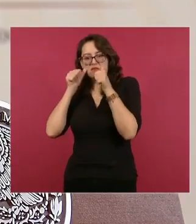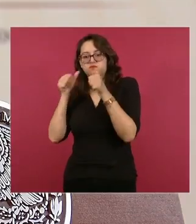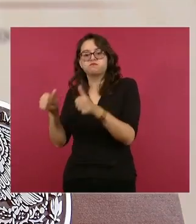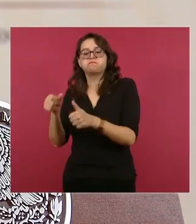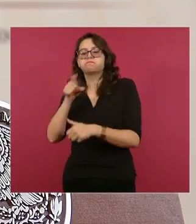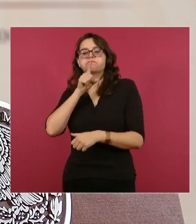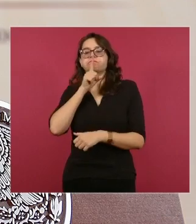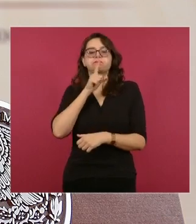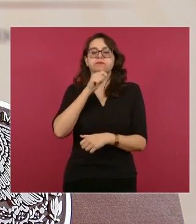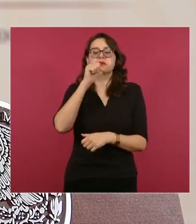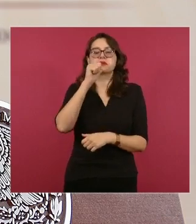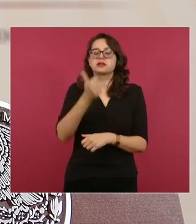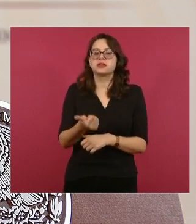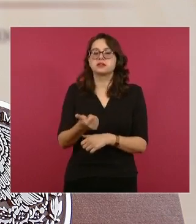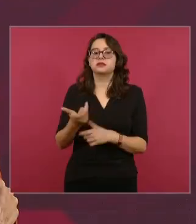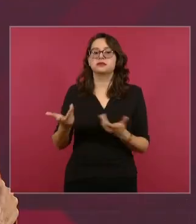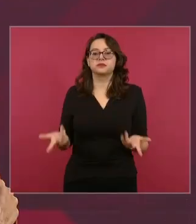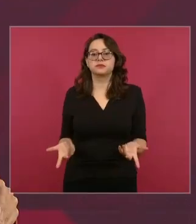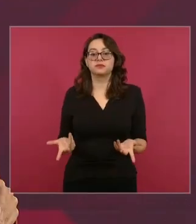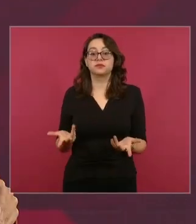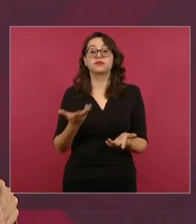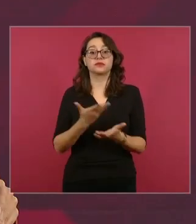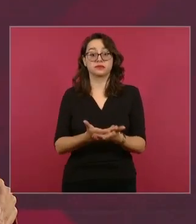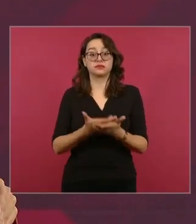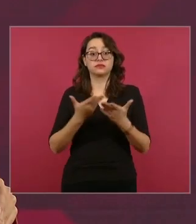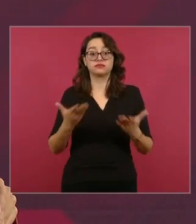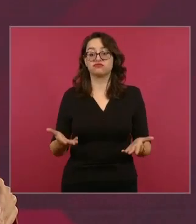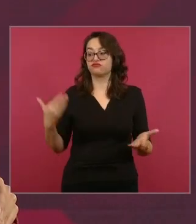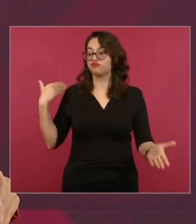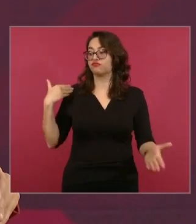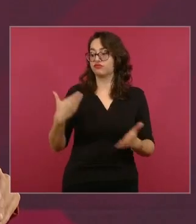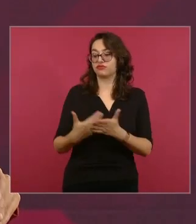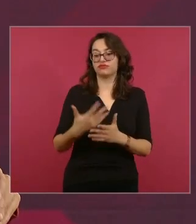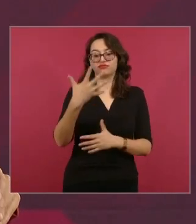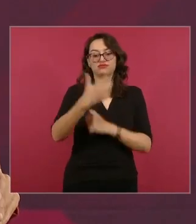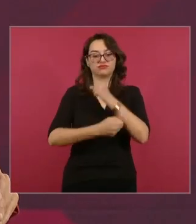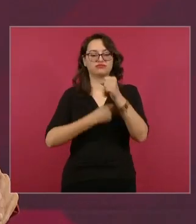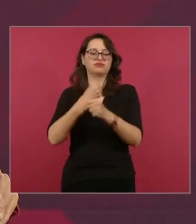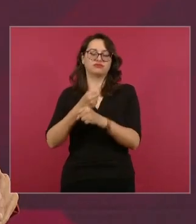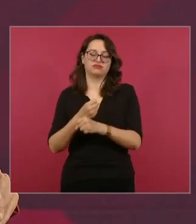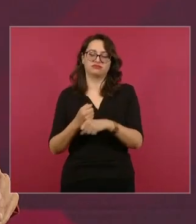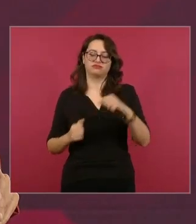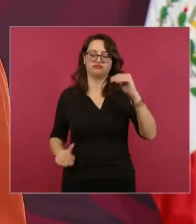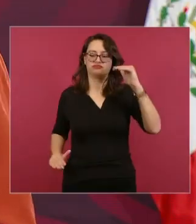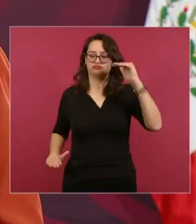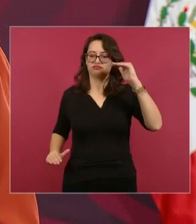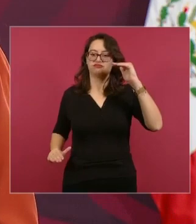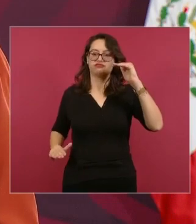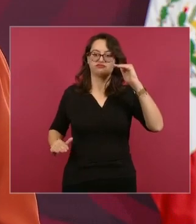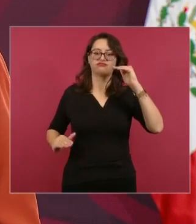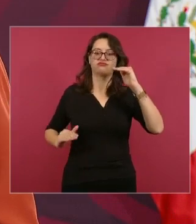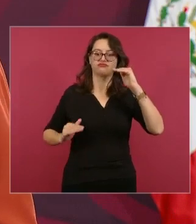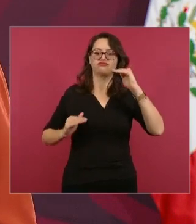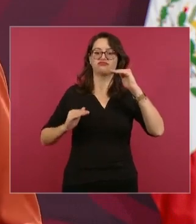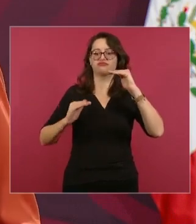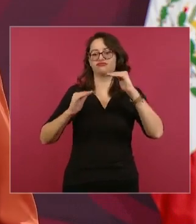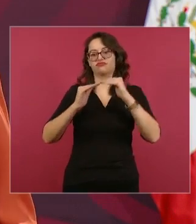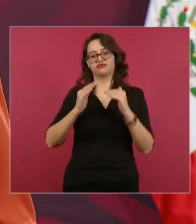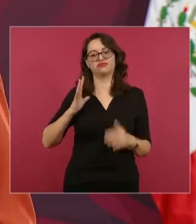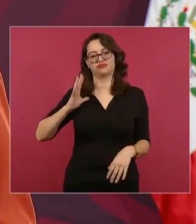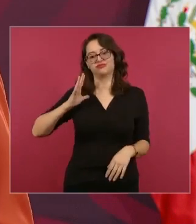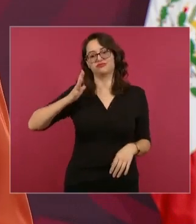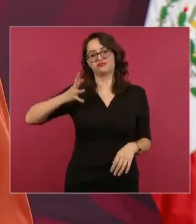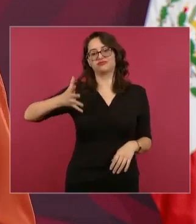de la desigualdad y de la pobreza, pues son datos que nos hacen sentir profundamente orgullosos, porque si lo que ha